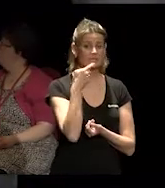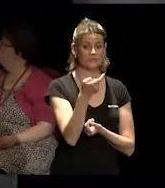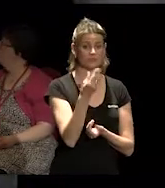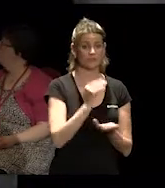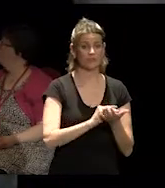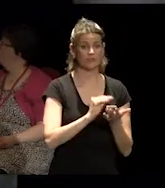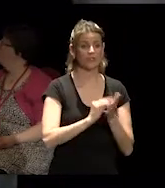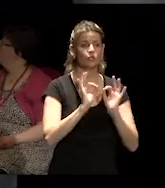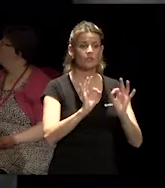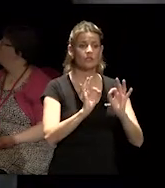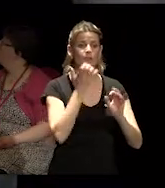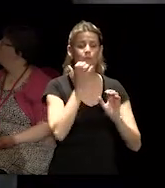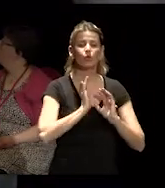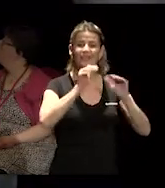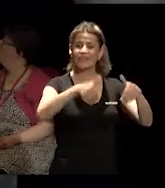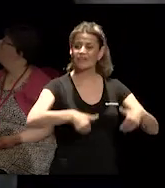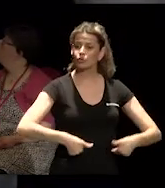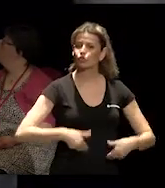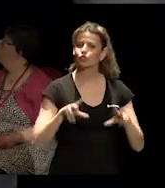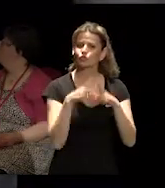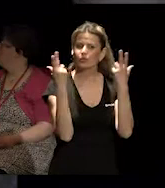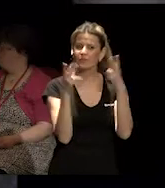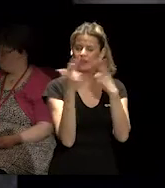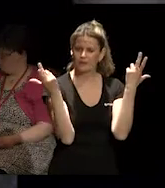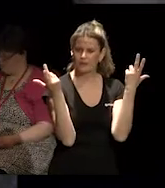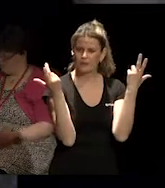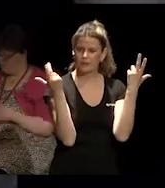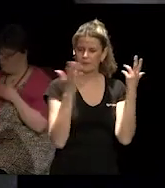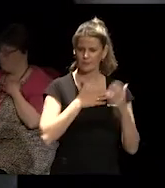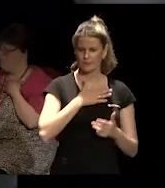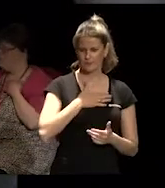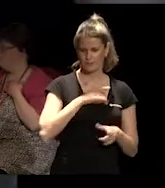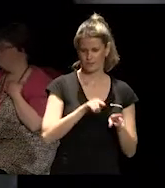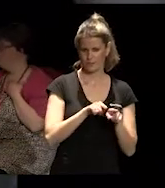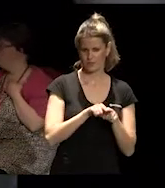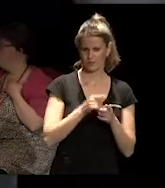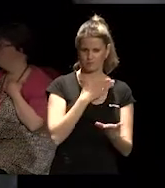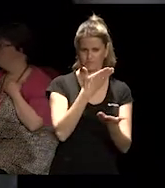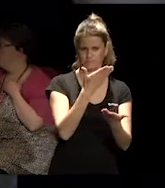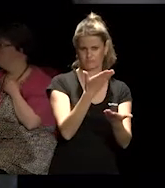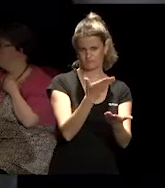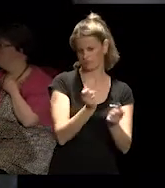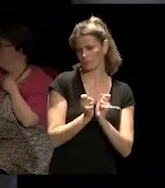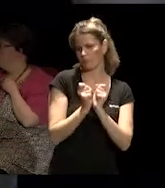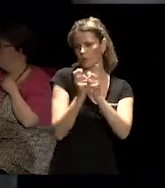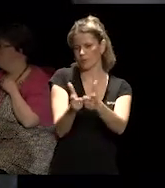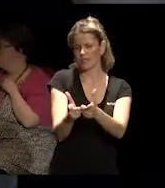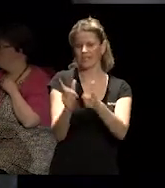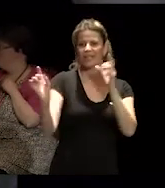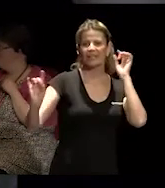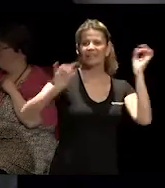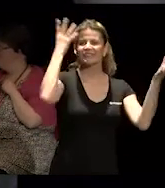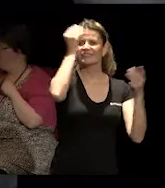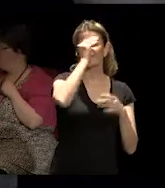concreta poco, que es el retorno de lo social, para mí es esto, es poner el talento y la creatividad